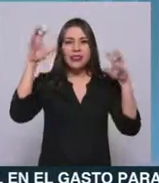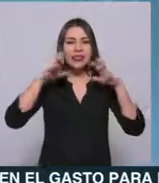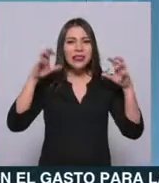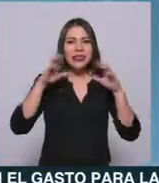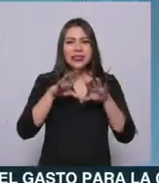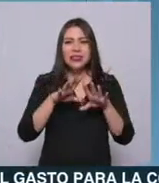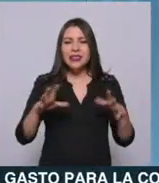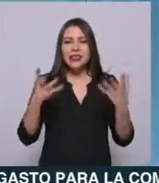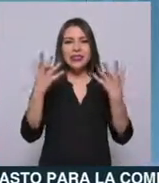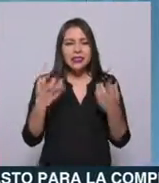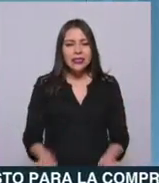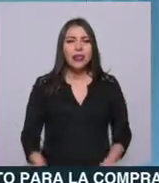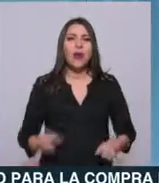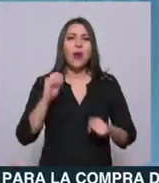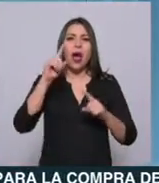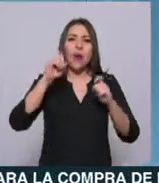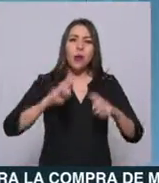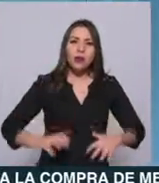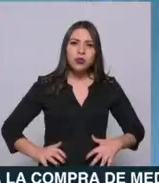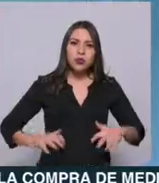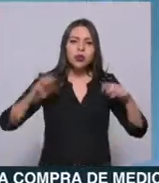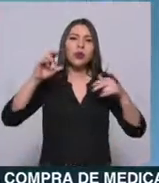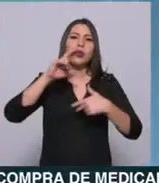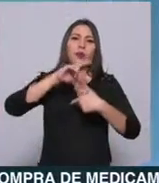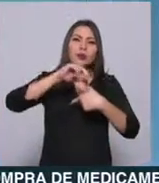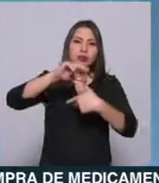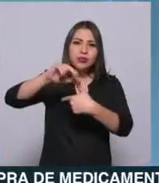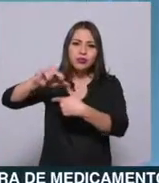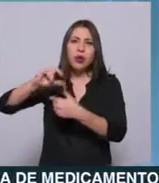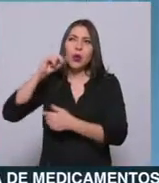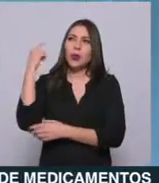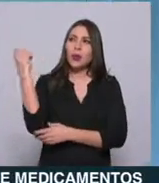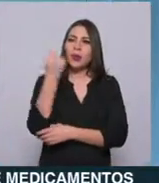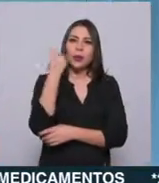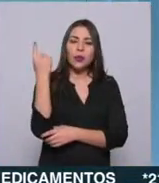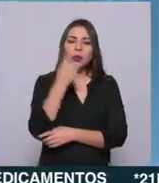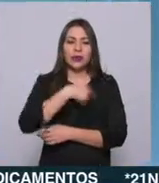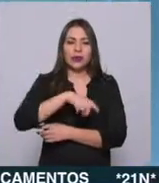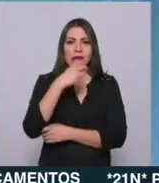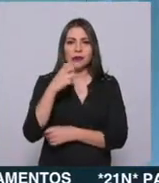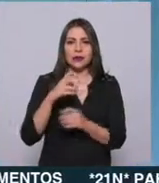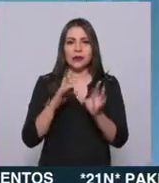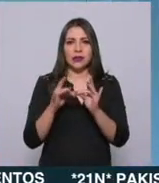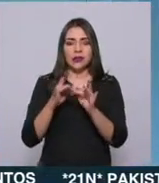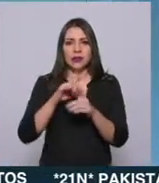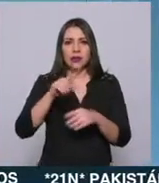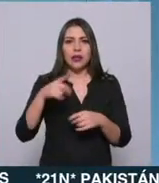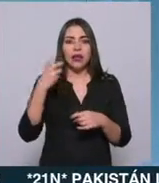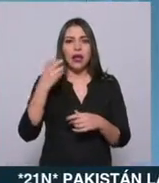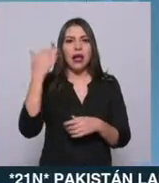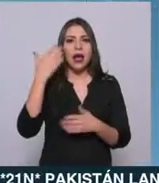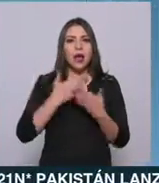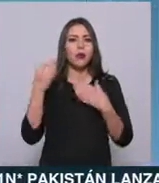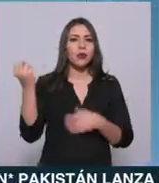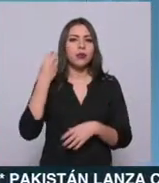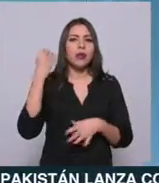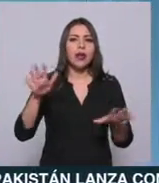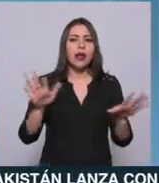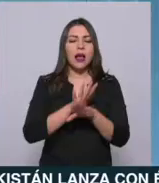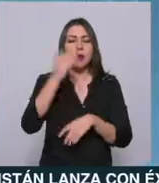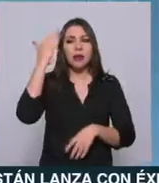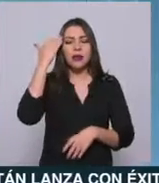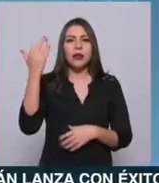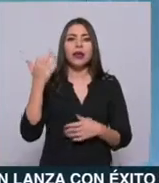lluvias torrenciales, huracanes y tornados, nos dan un claro mensaje del que se habló en el foro Cambio Climático, sequía,